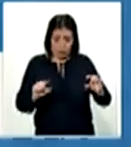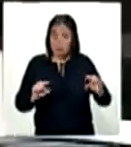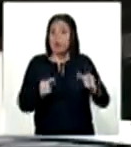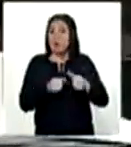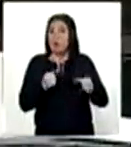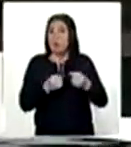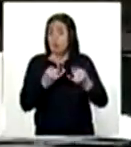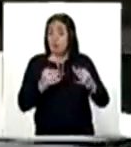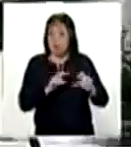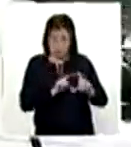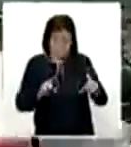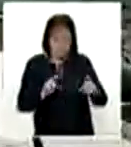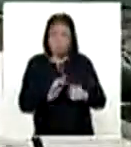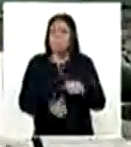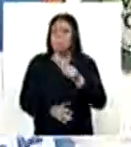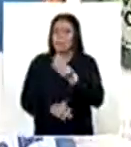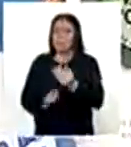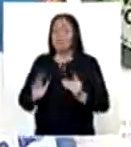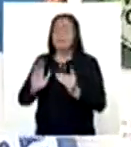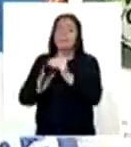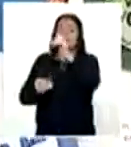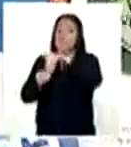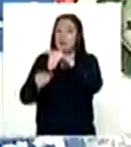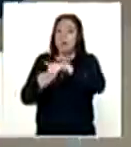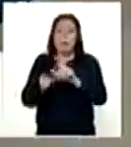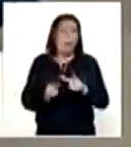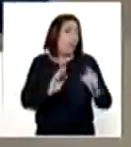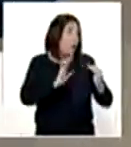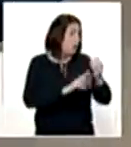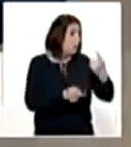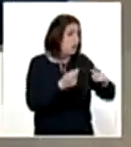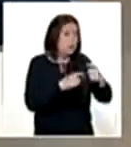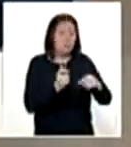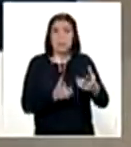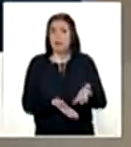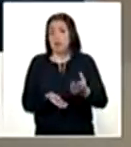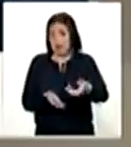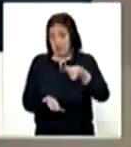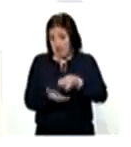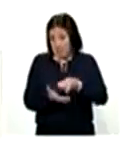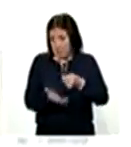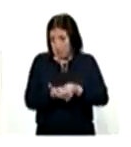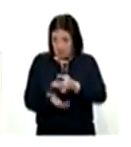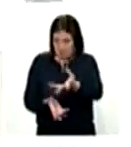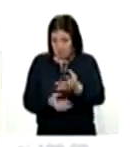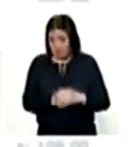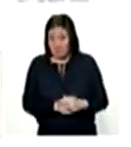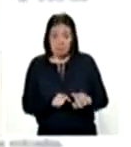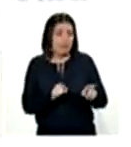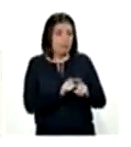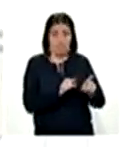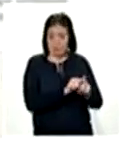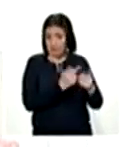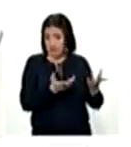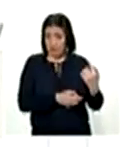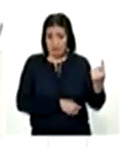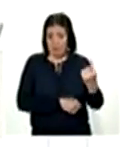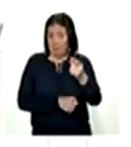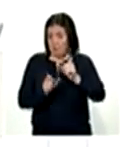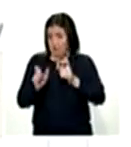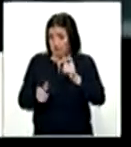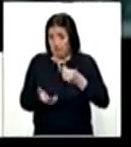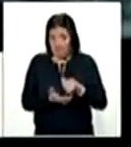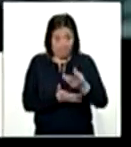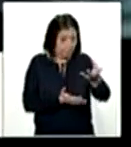CIP que debe presentar a bancos e incluso bodegas con agentes del sistema pago efectivo. Además, cada ganador debe